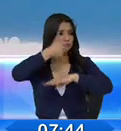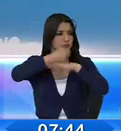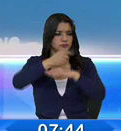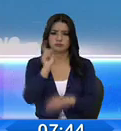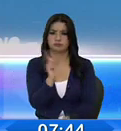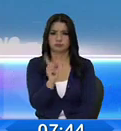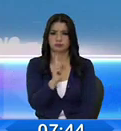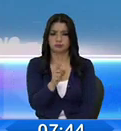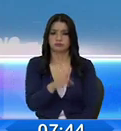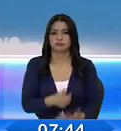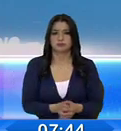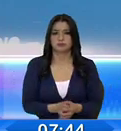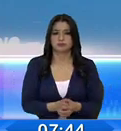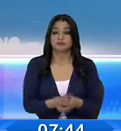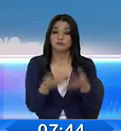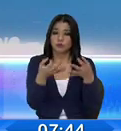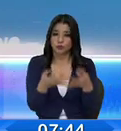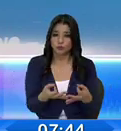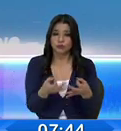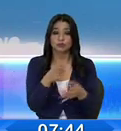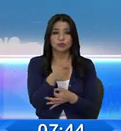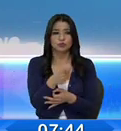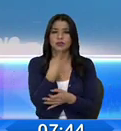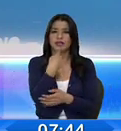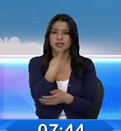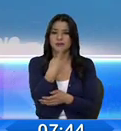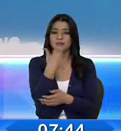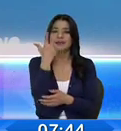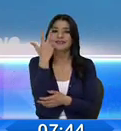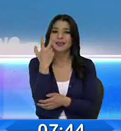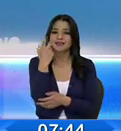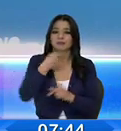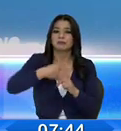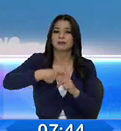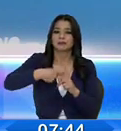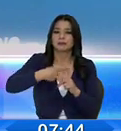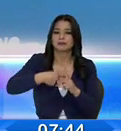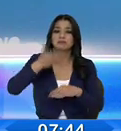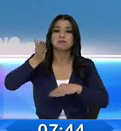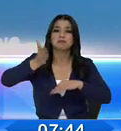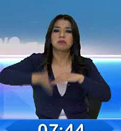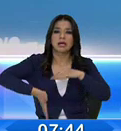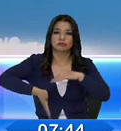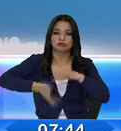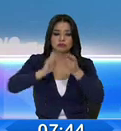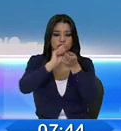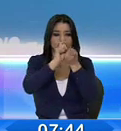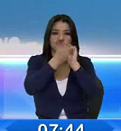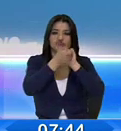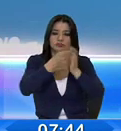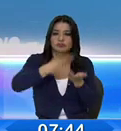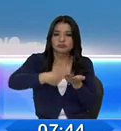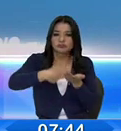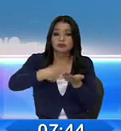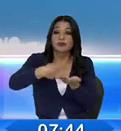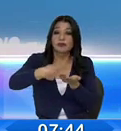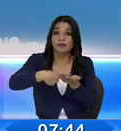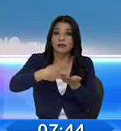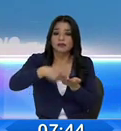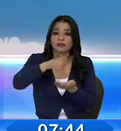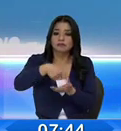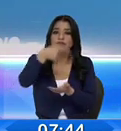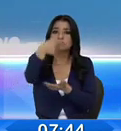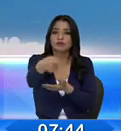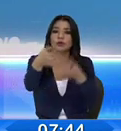porque precisamente cuando usted señala de los 13 meses que en efecto es la enmienda de debate a debate estaremos en plena